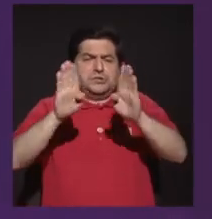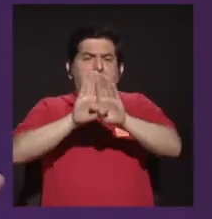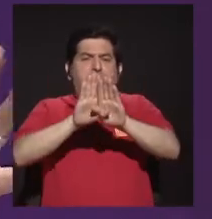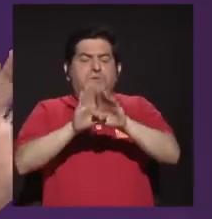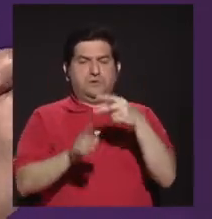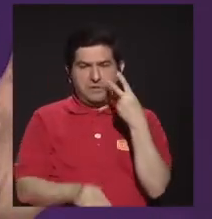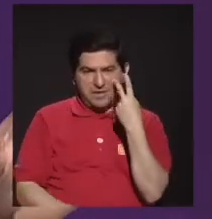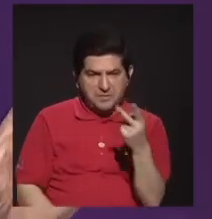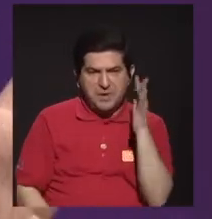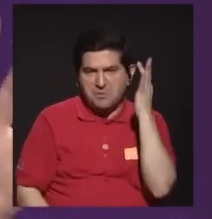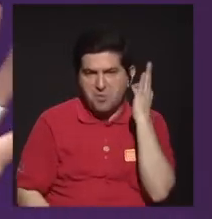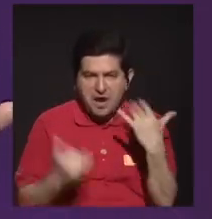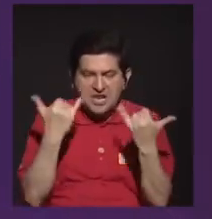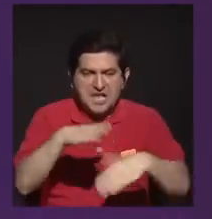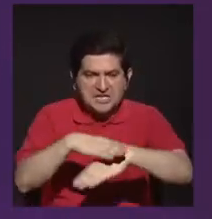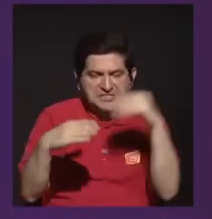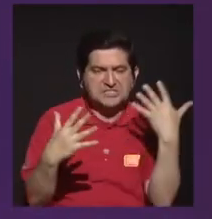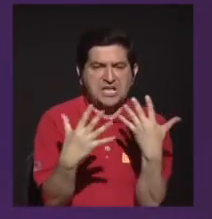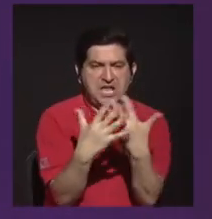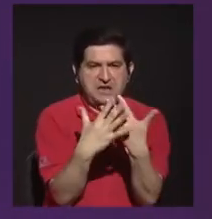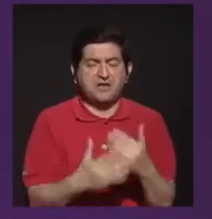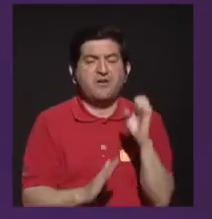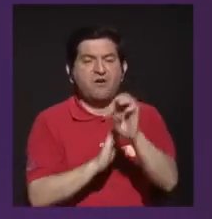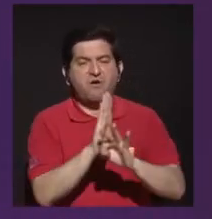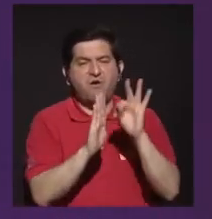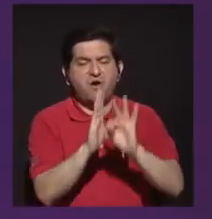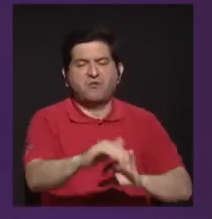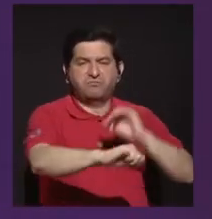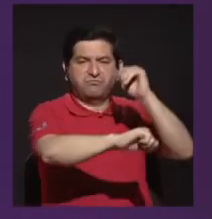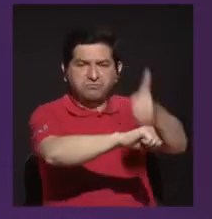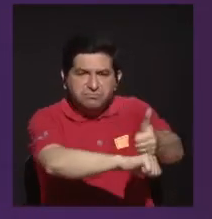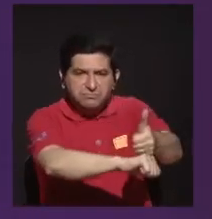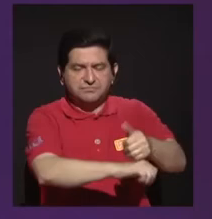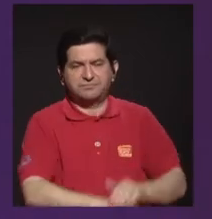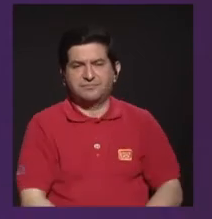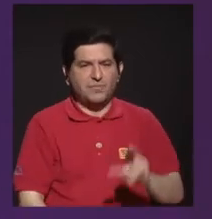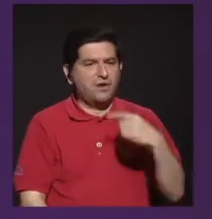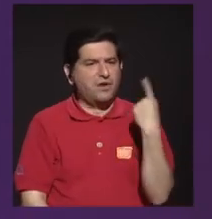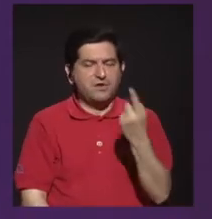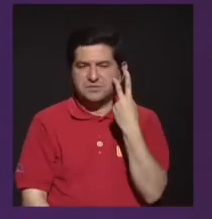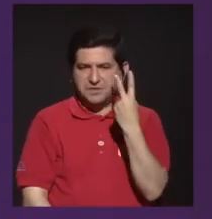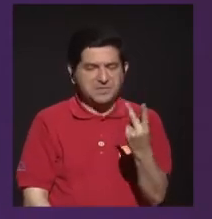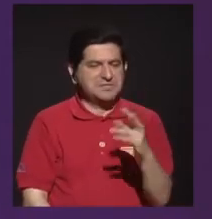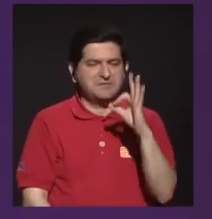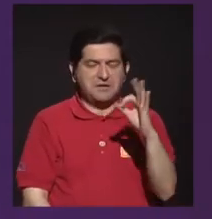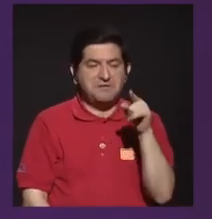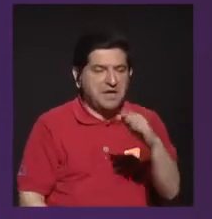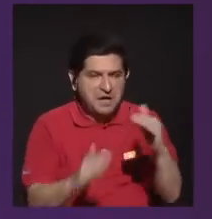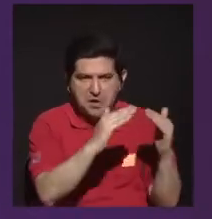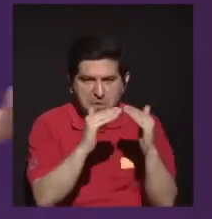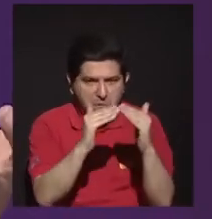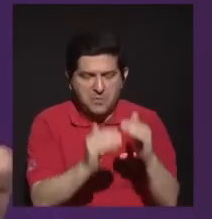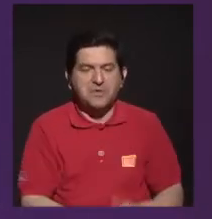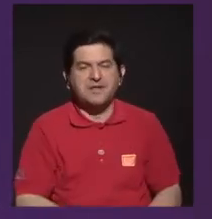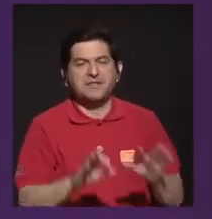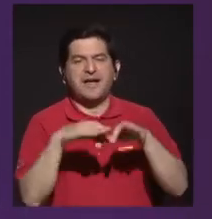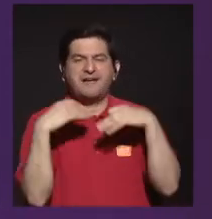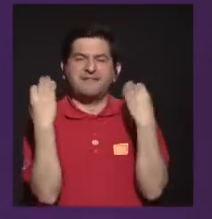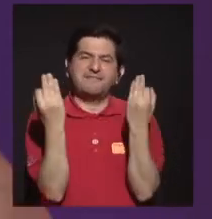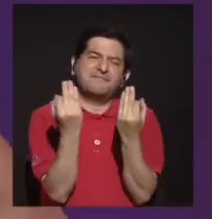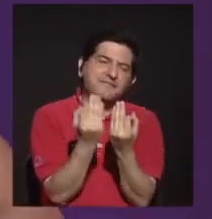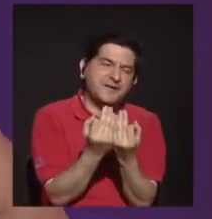las ven como mujeres que salieron de la cárcel, entonces es un estereotipo, no siempre las miran bien en el barrio, claro. En la familia,